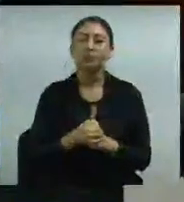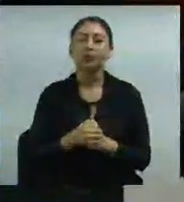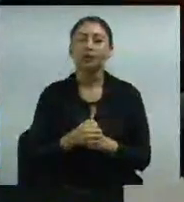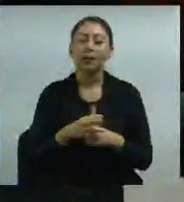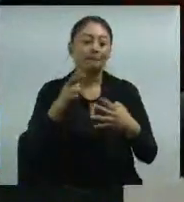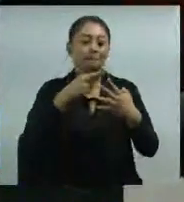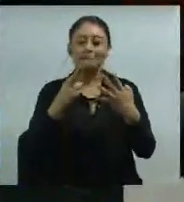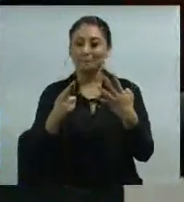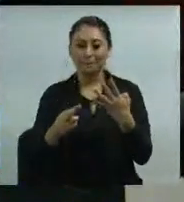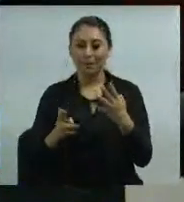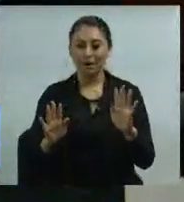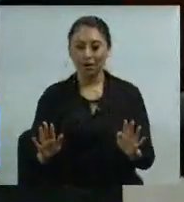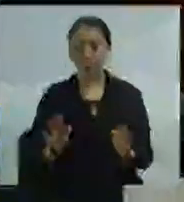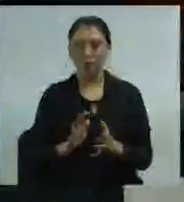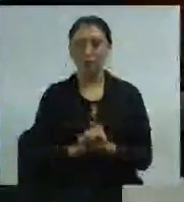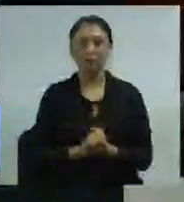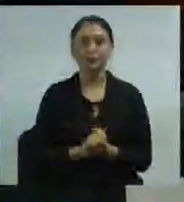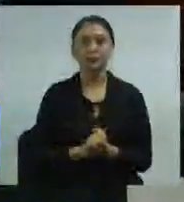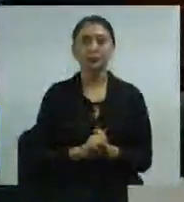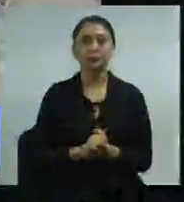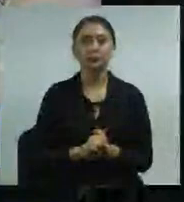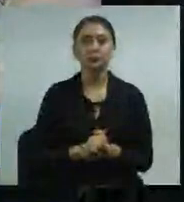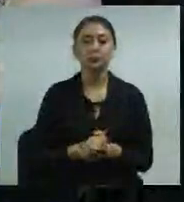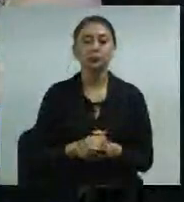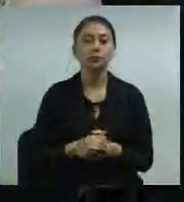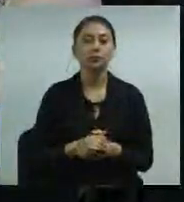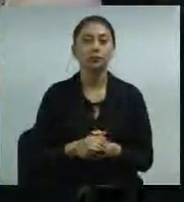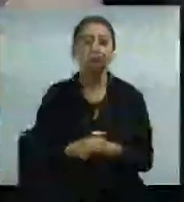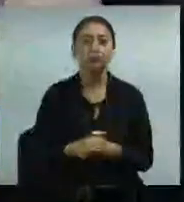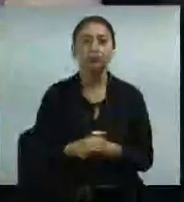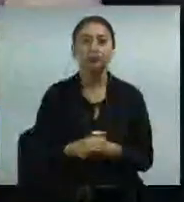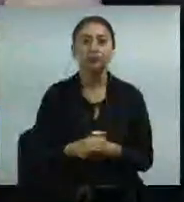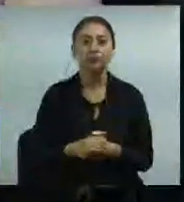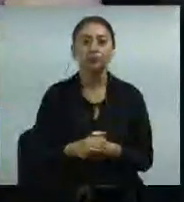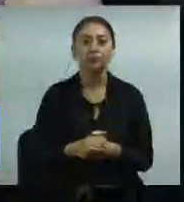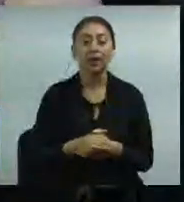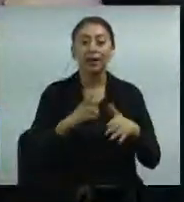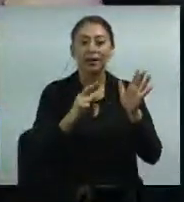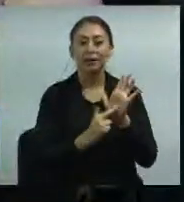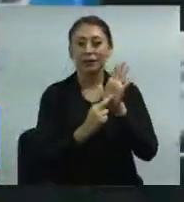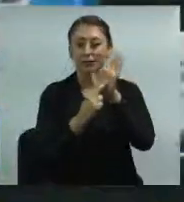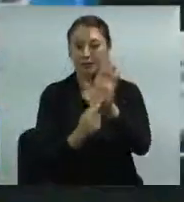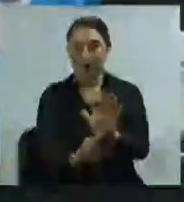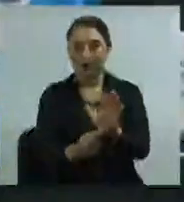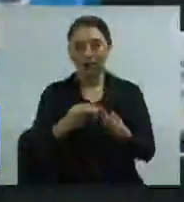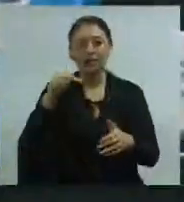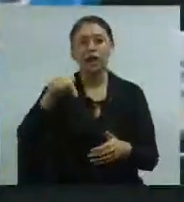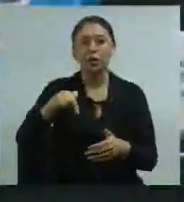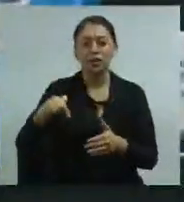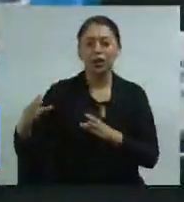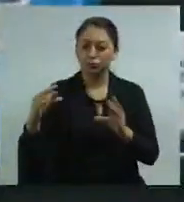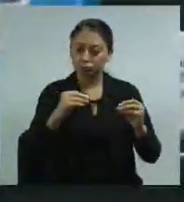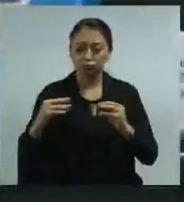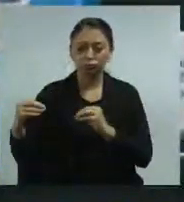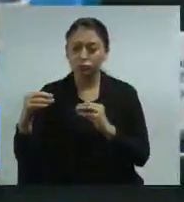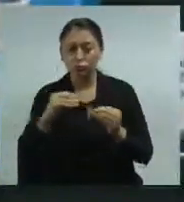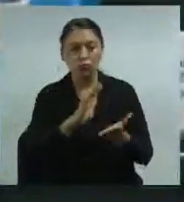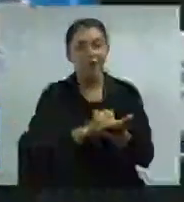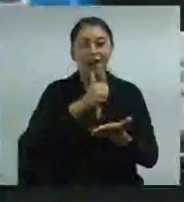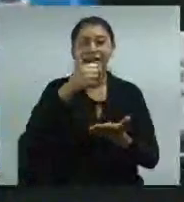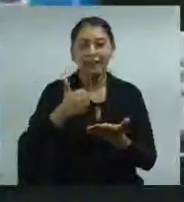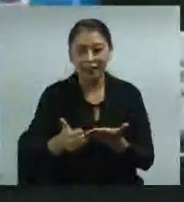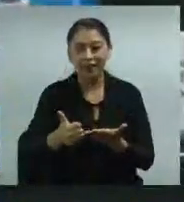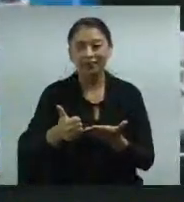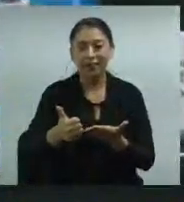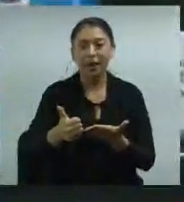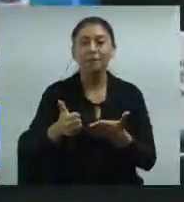8. Mociones y proposiciones, señor presidente. Señores representantes, se somete a discusión el proyecto de orden del día